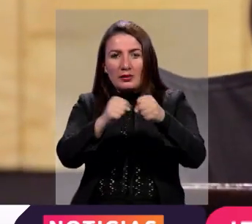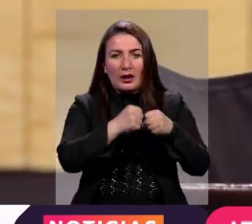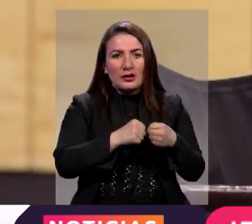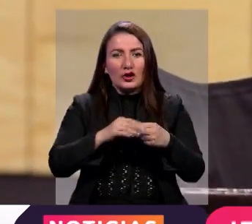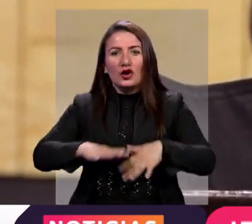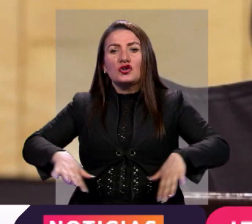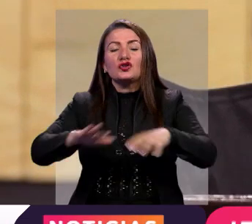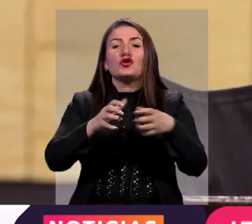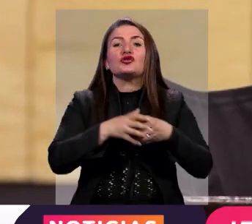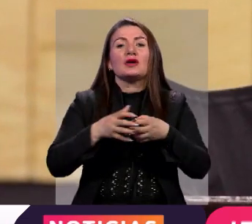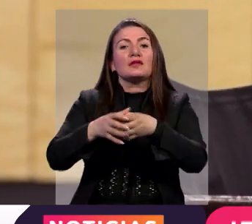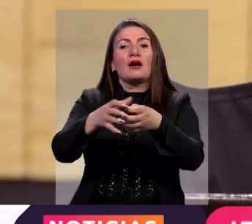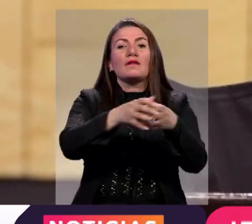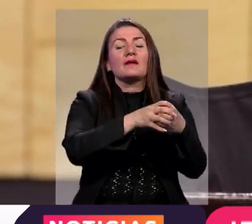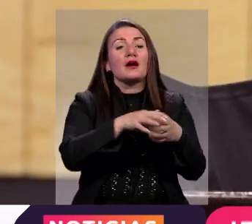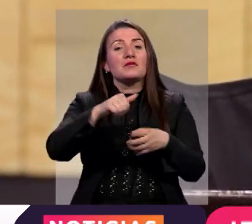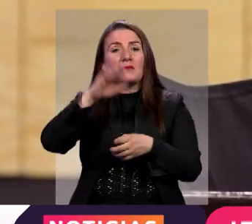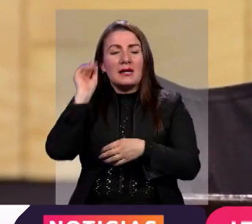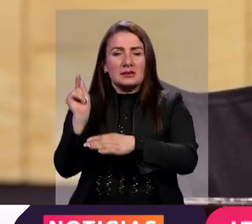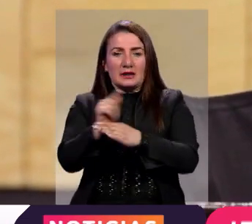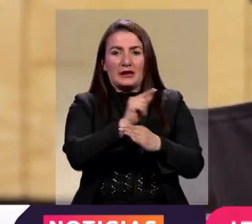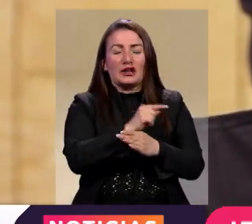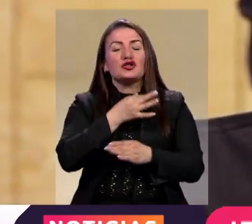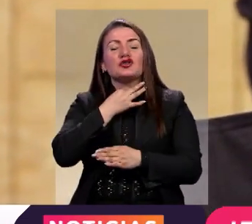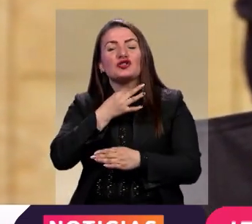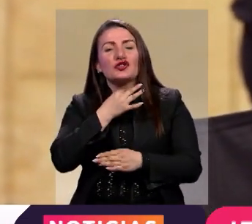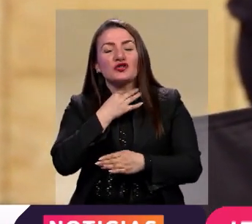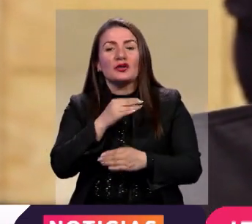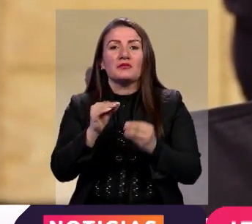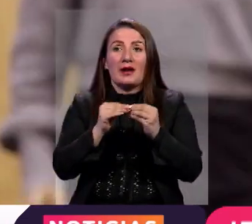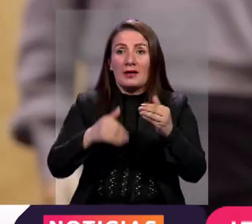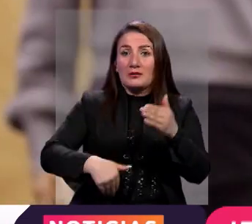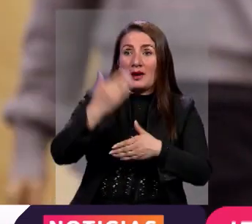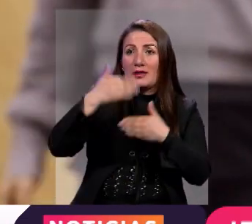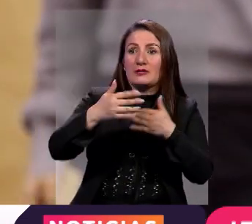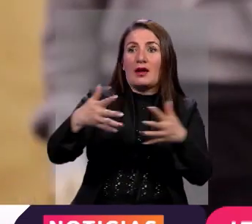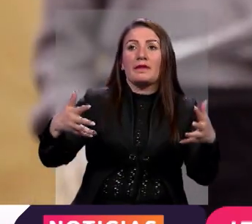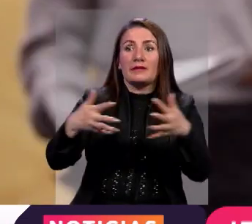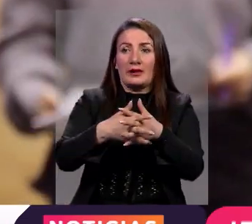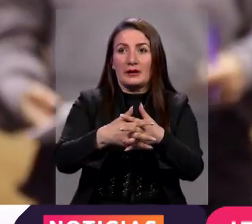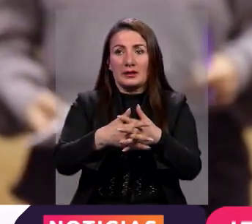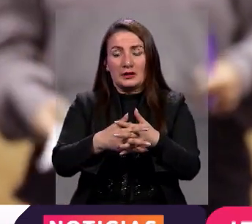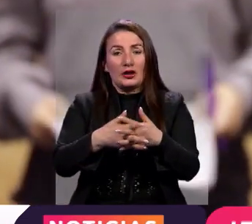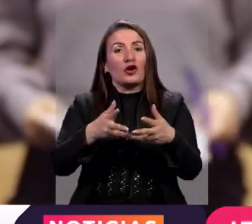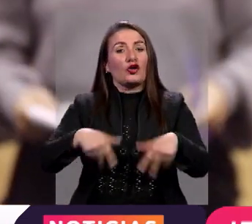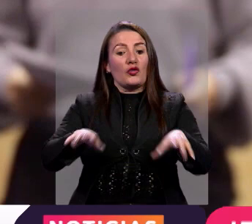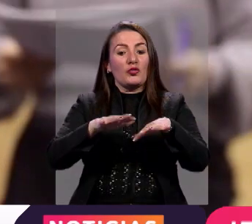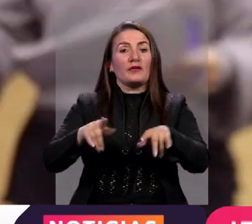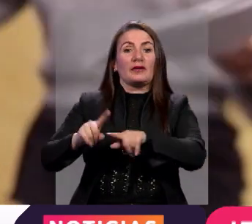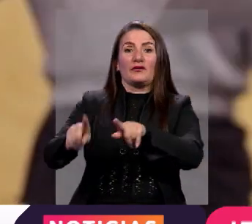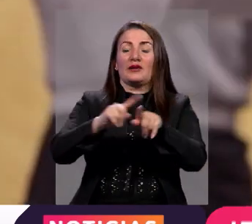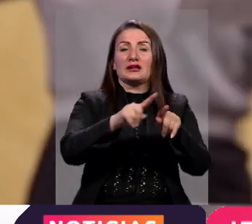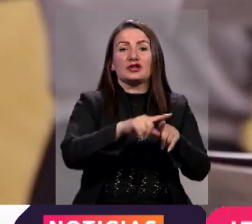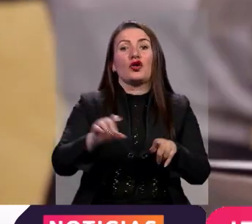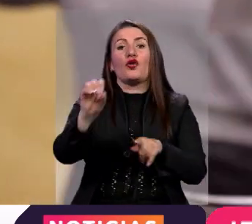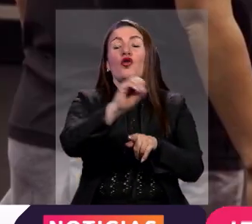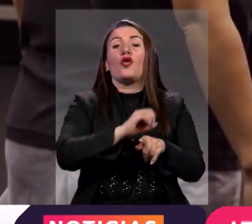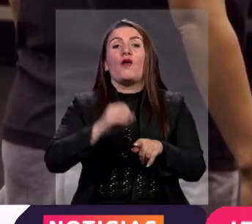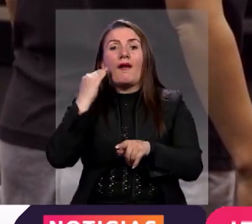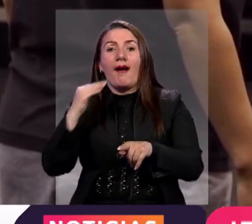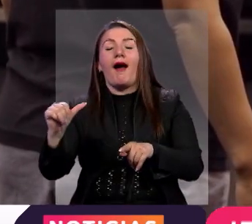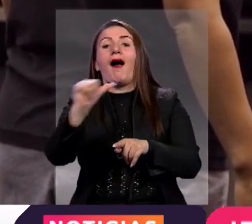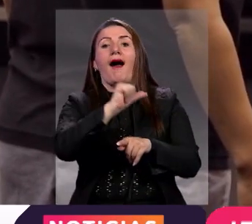sociedad, llevándolos a escena de manera crítica y humorística, mientras que en esta adaptación se brinda una mirada a los universos masculinos desde lo